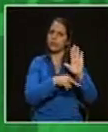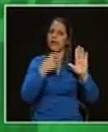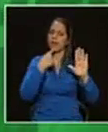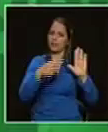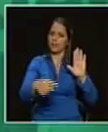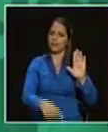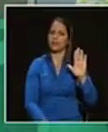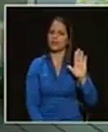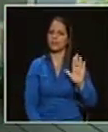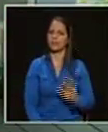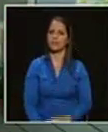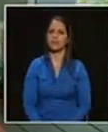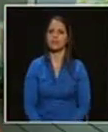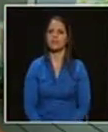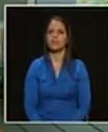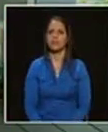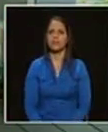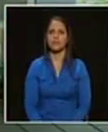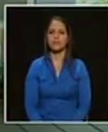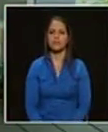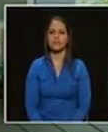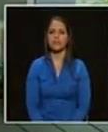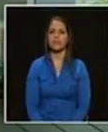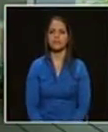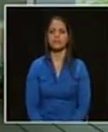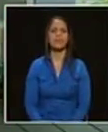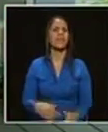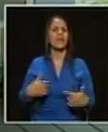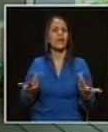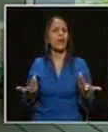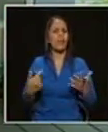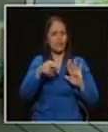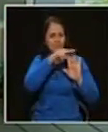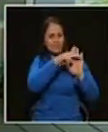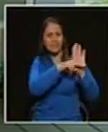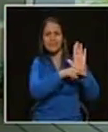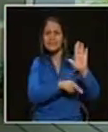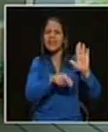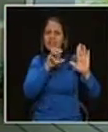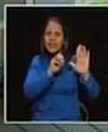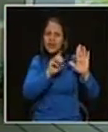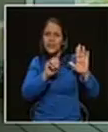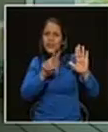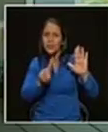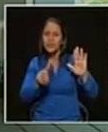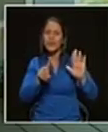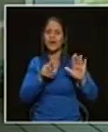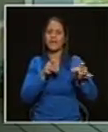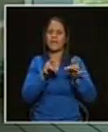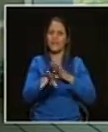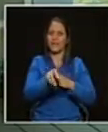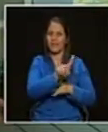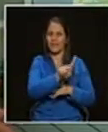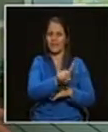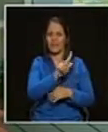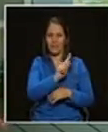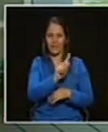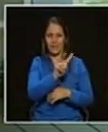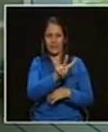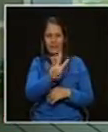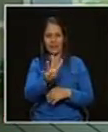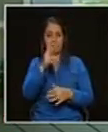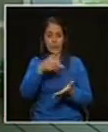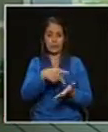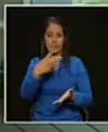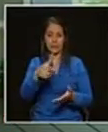disposiciones. Con el fin de cumplir con la normativa, con el Acuerdo 001 del 24 de febrero de 2012 y también